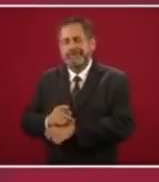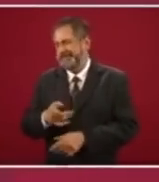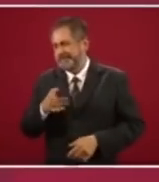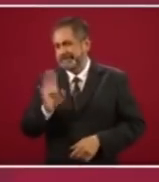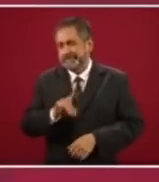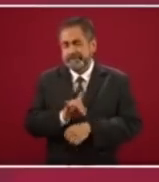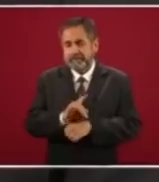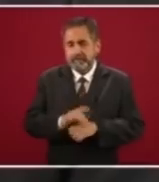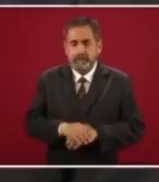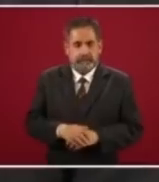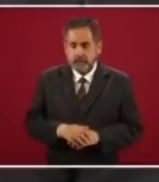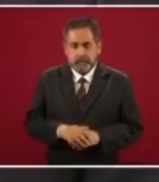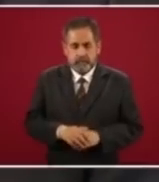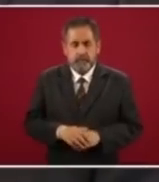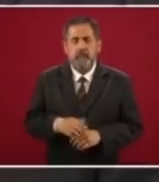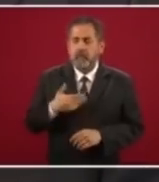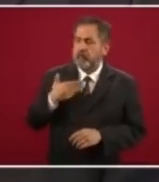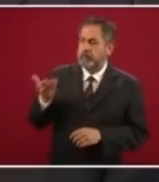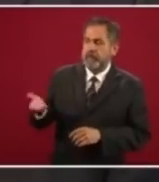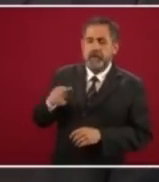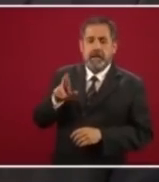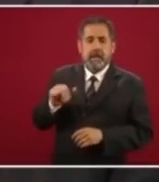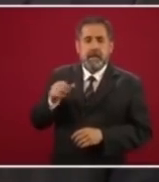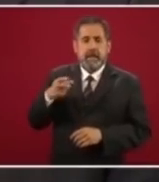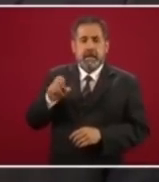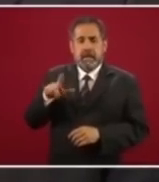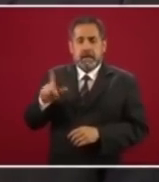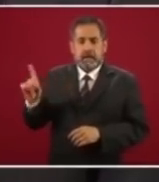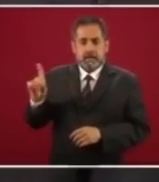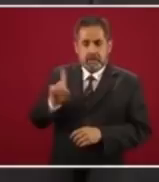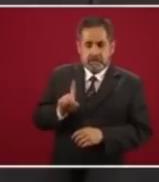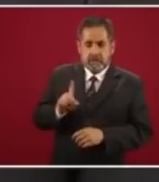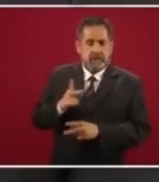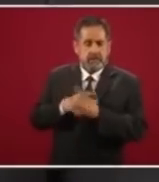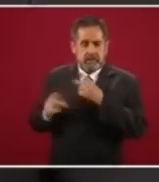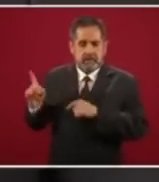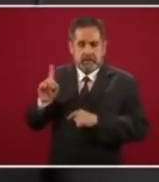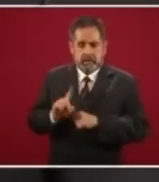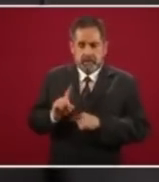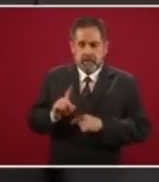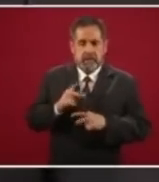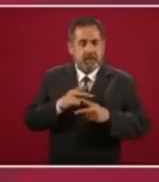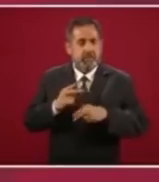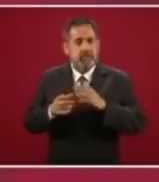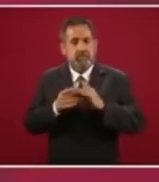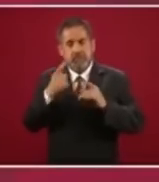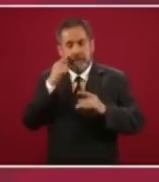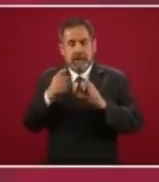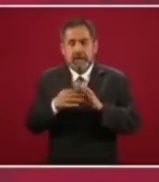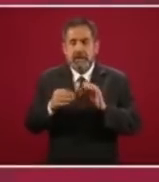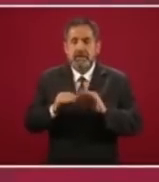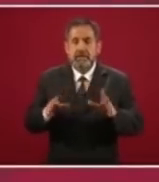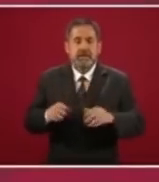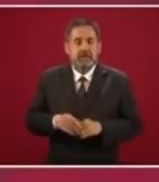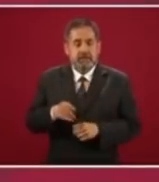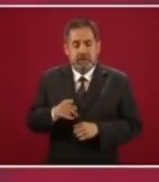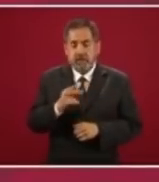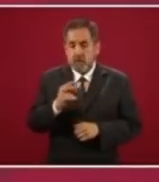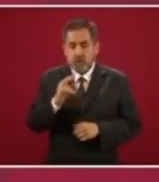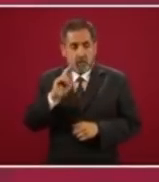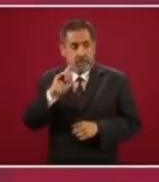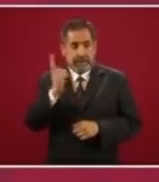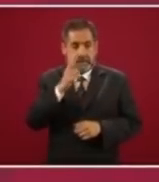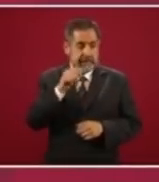Entonces, vamos a pedirle a Raquel que venga, porque para este organismo estas